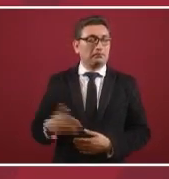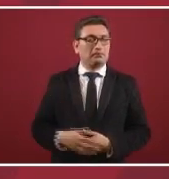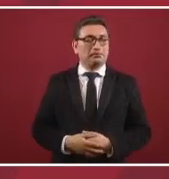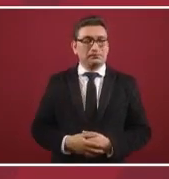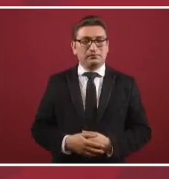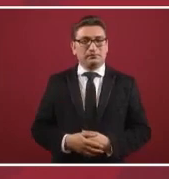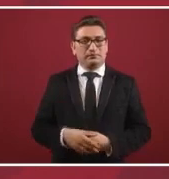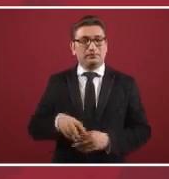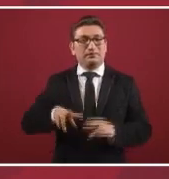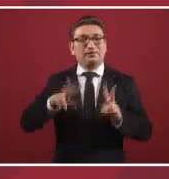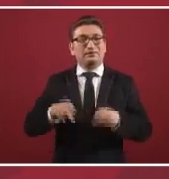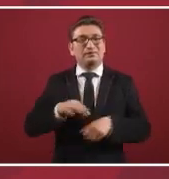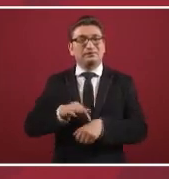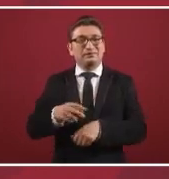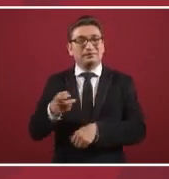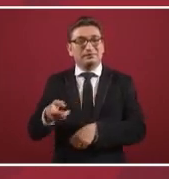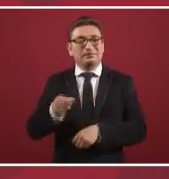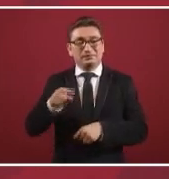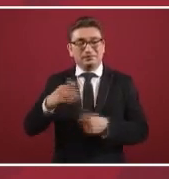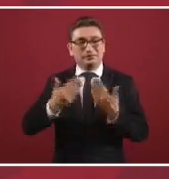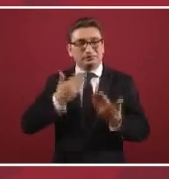en medicina,